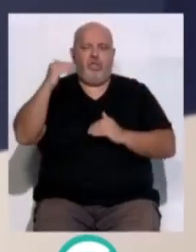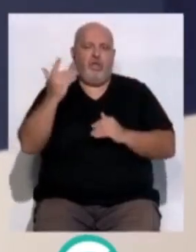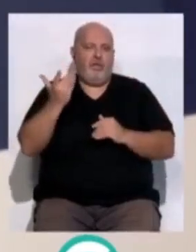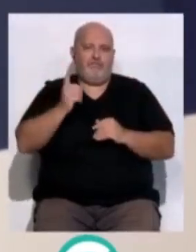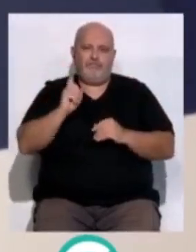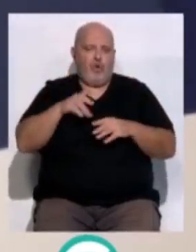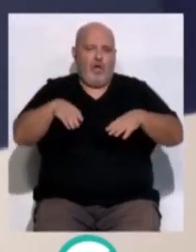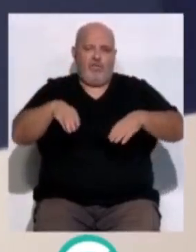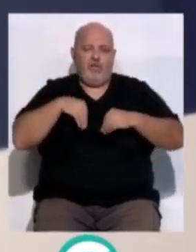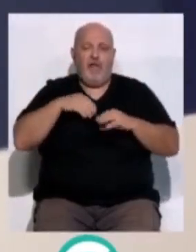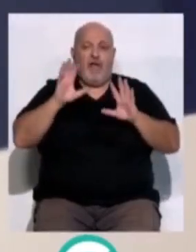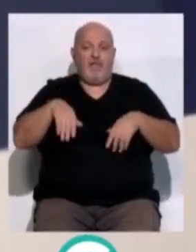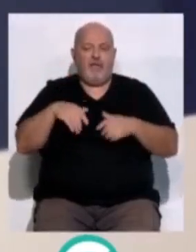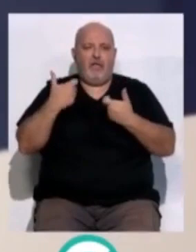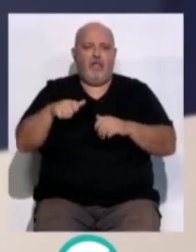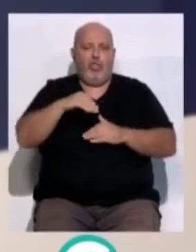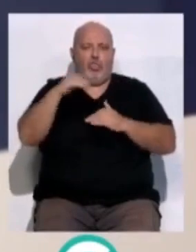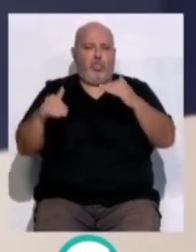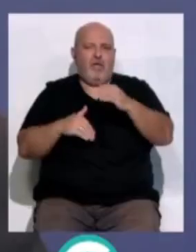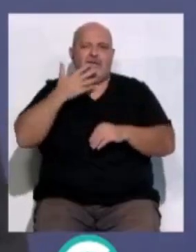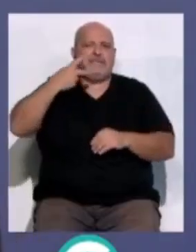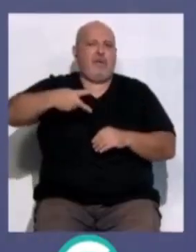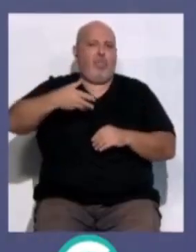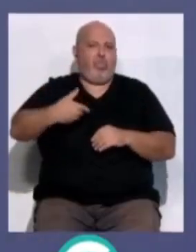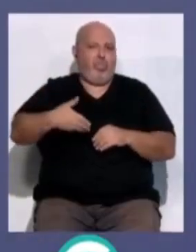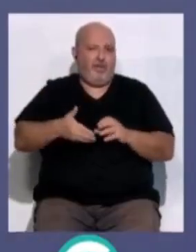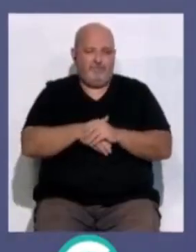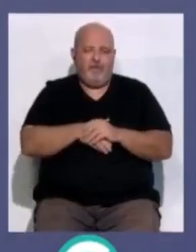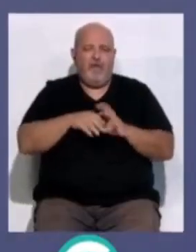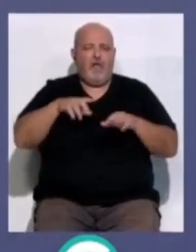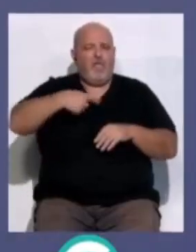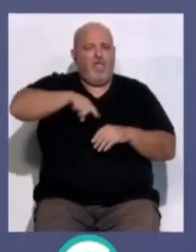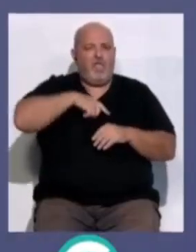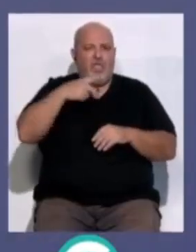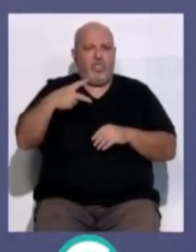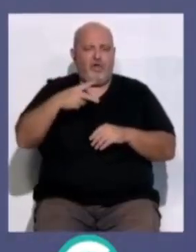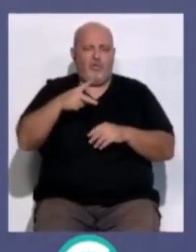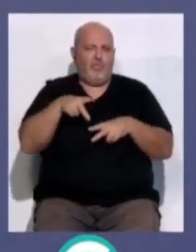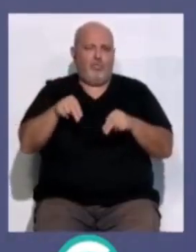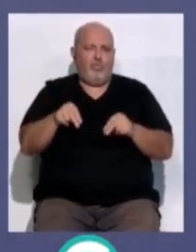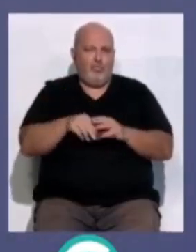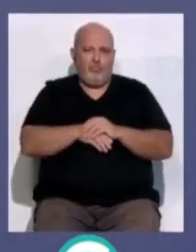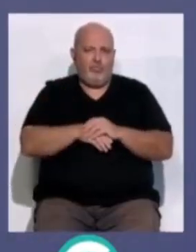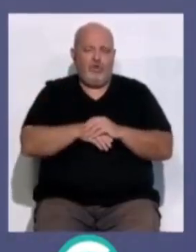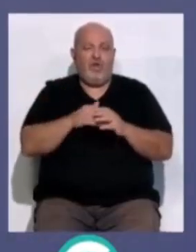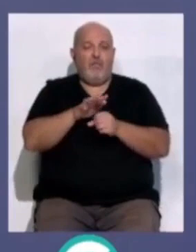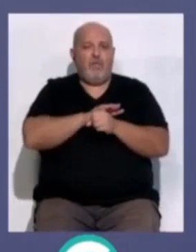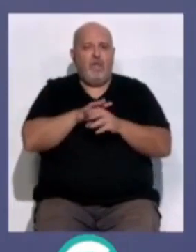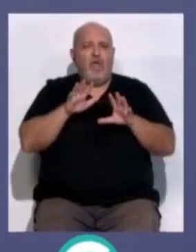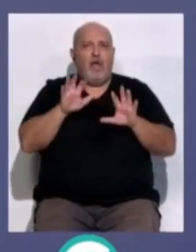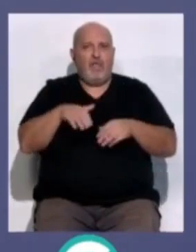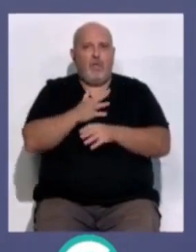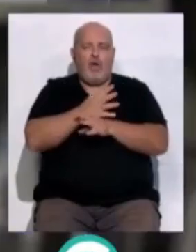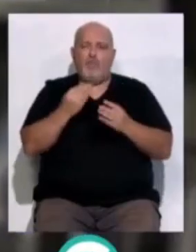y relegar a los gaditanos a ciudadanos de segunda. No vamos a consentir que los gaditanos seamos menos que nadie. Y nos jugamos mucho. La provincia de Cádiz se juega